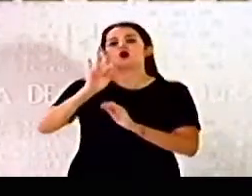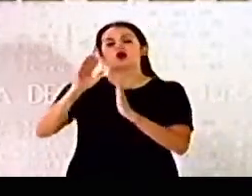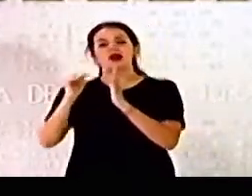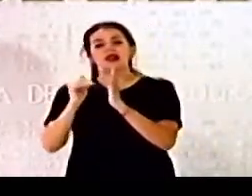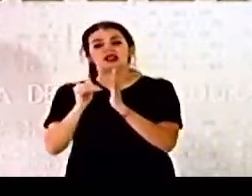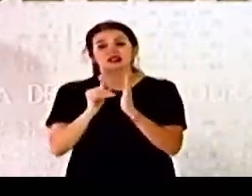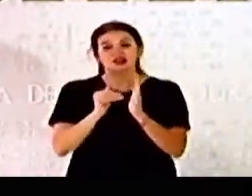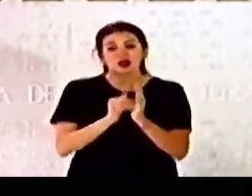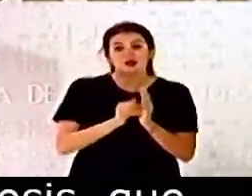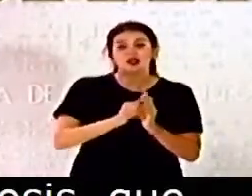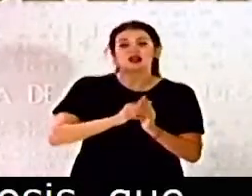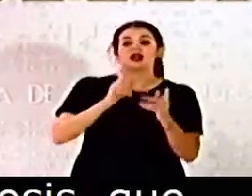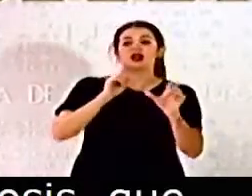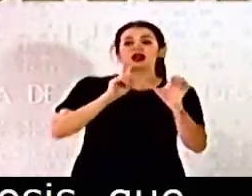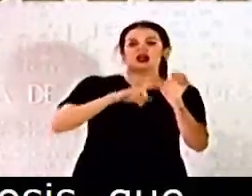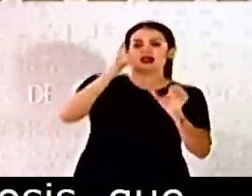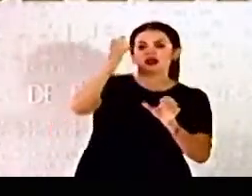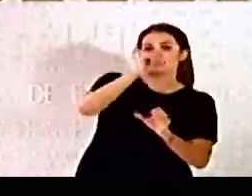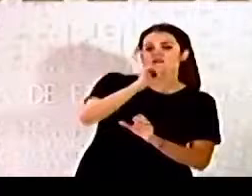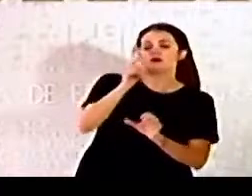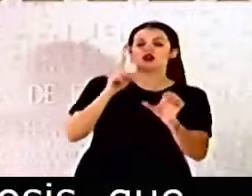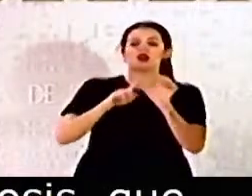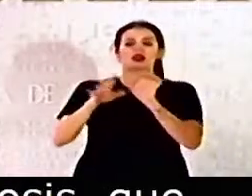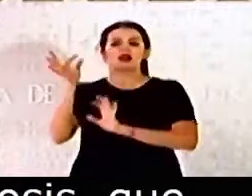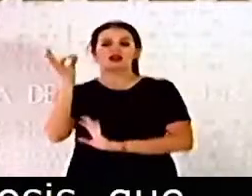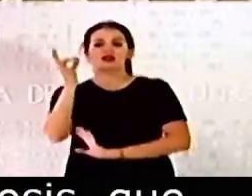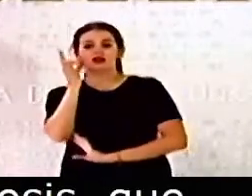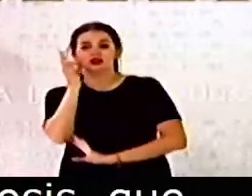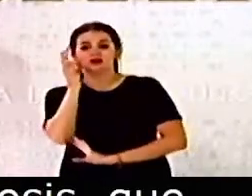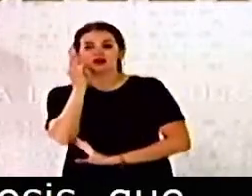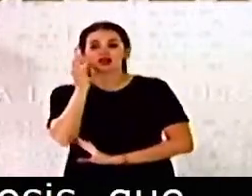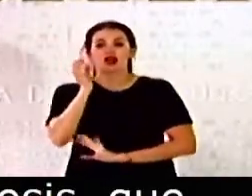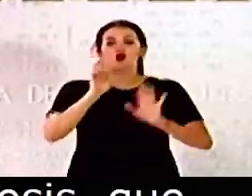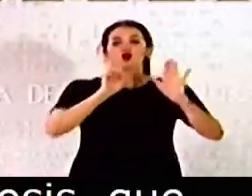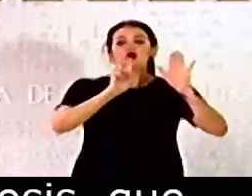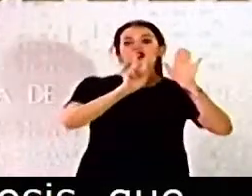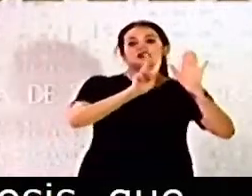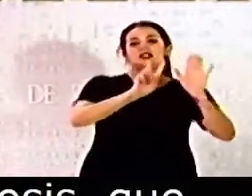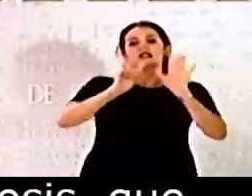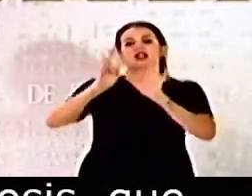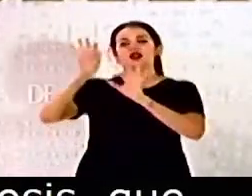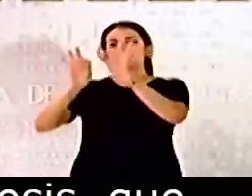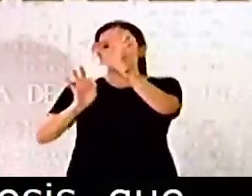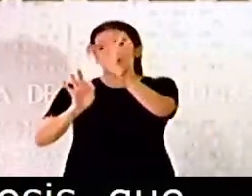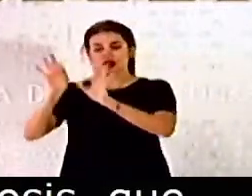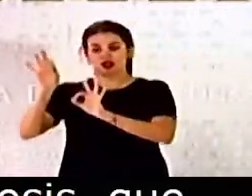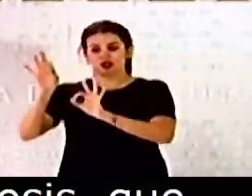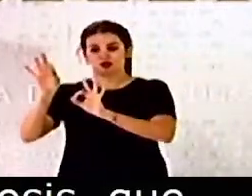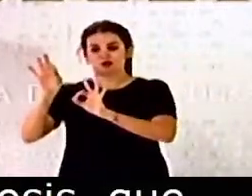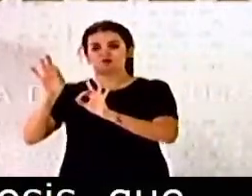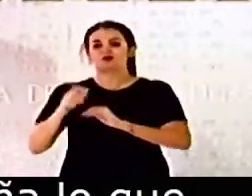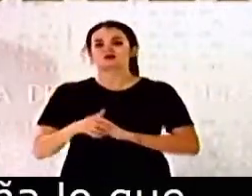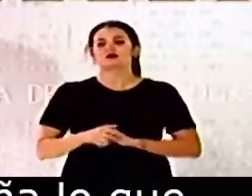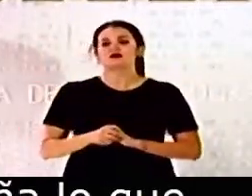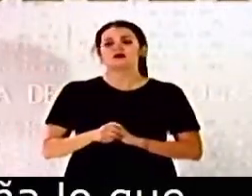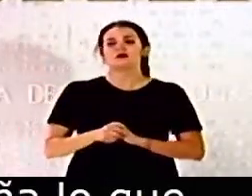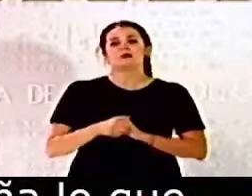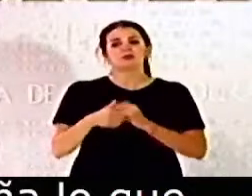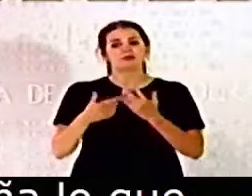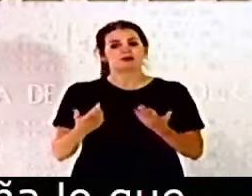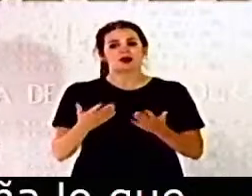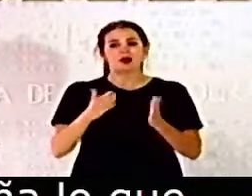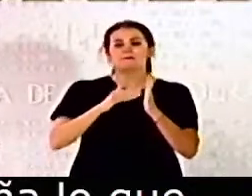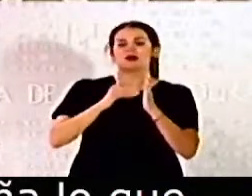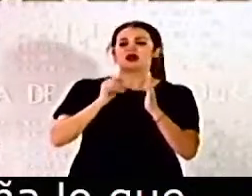747.272 extremeñas y extremeños, lo que hace más de un 78% de cobertura en mayores de 12